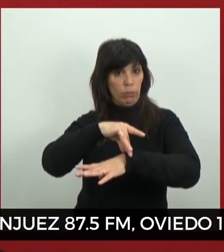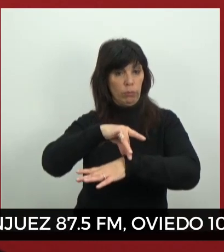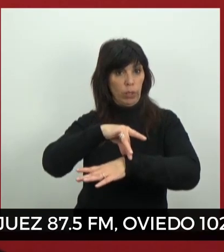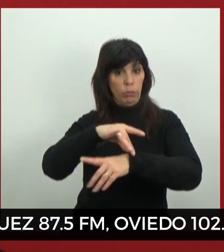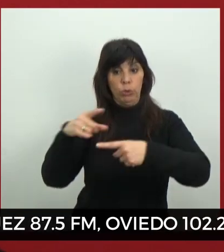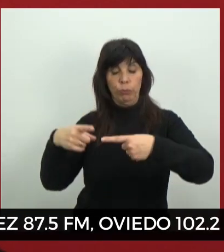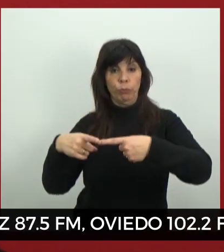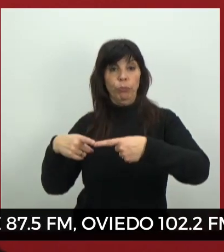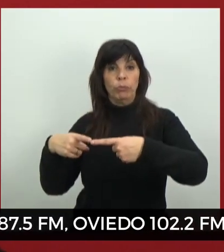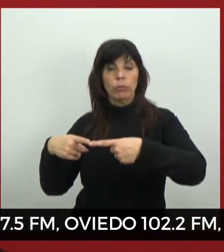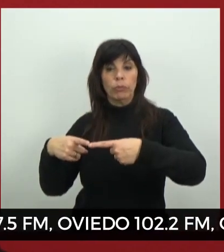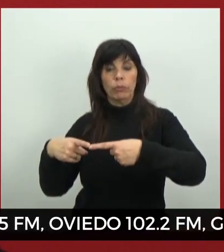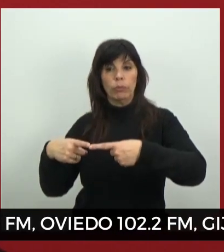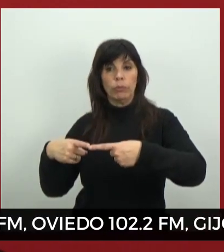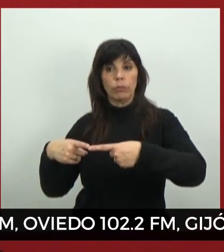mental,